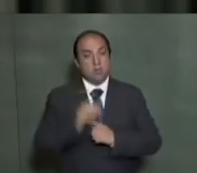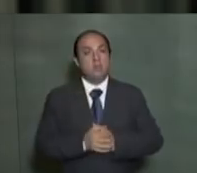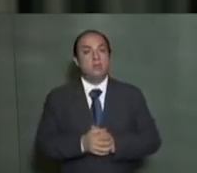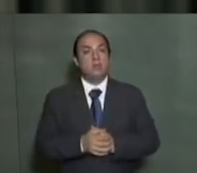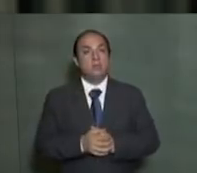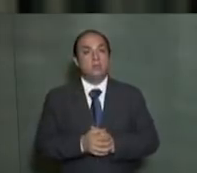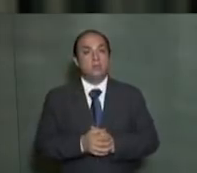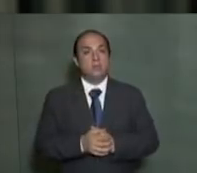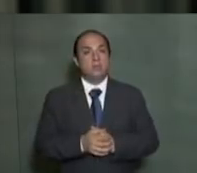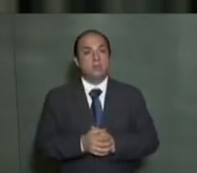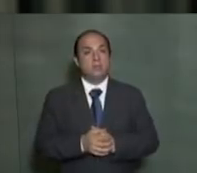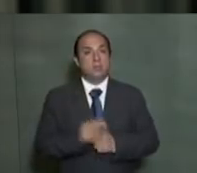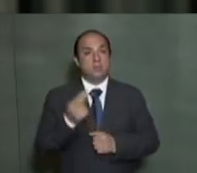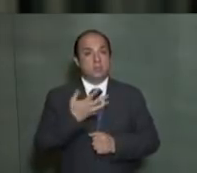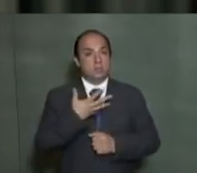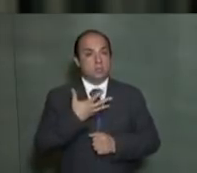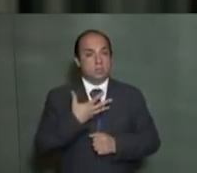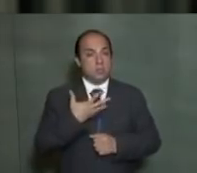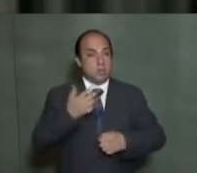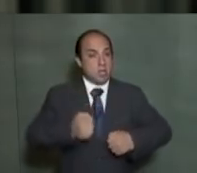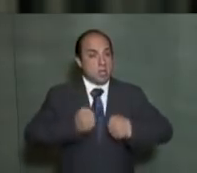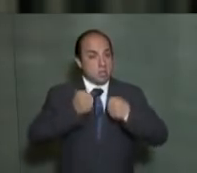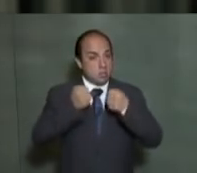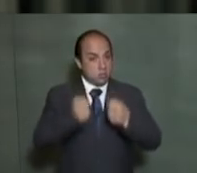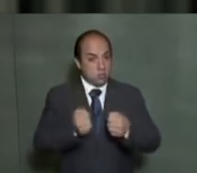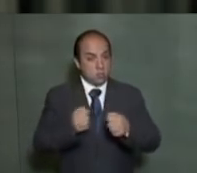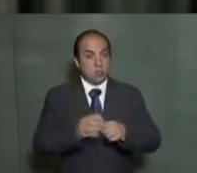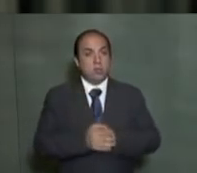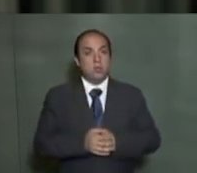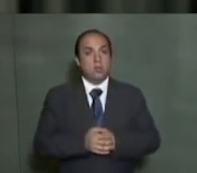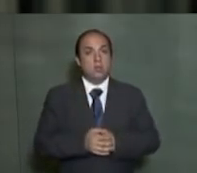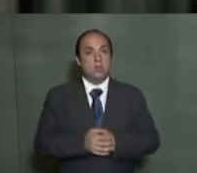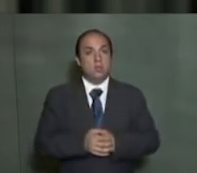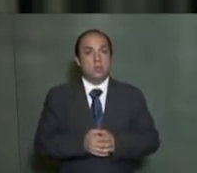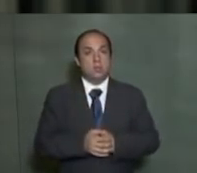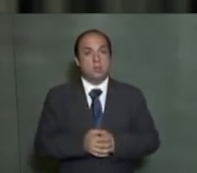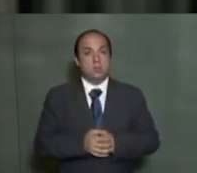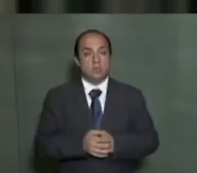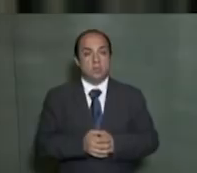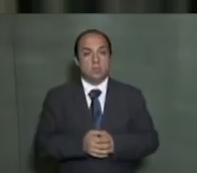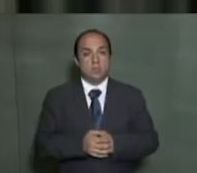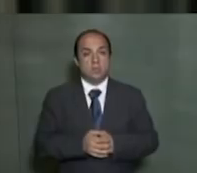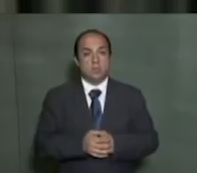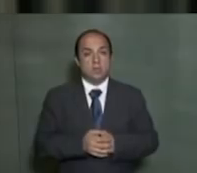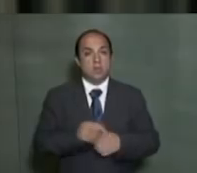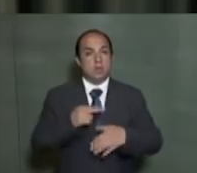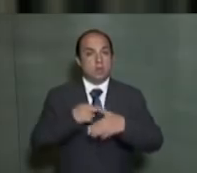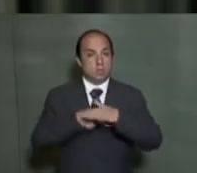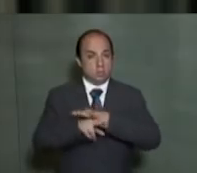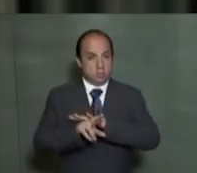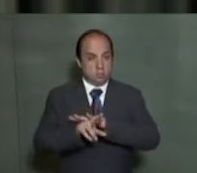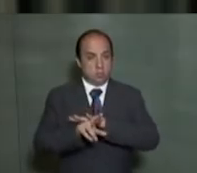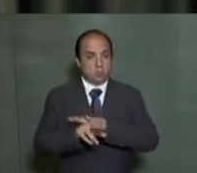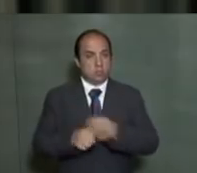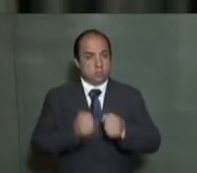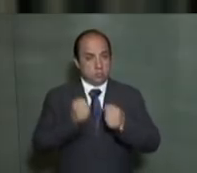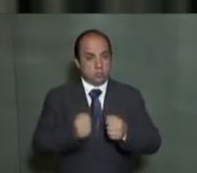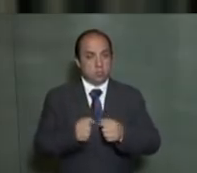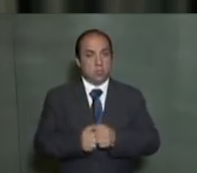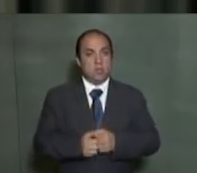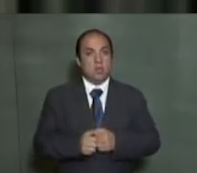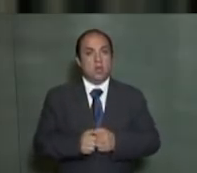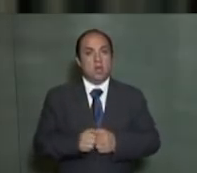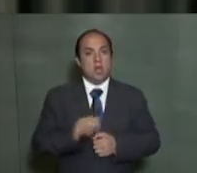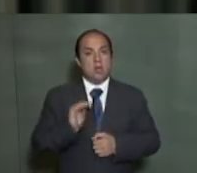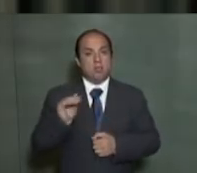que deberán implementarse para garantizar la seguridad de la infraestructura metro. El evento del 3 de